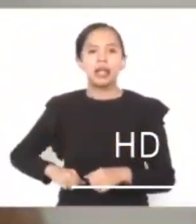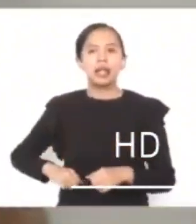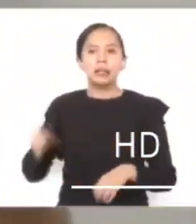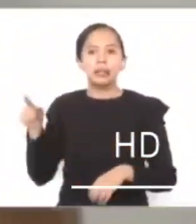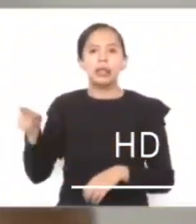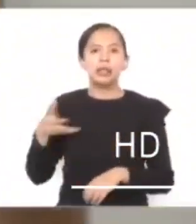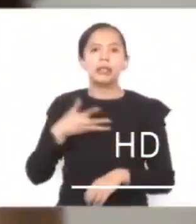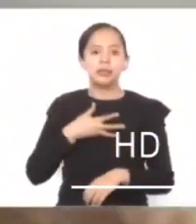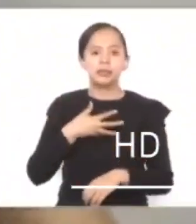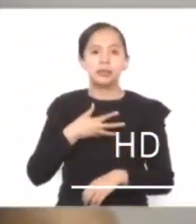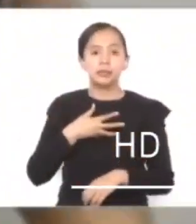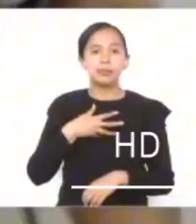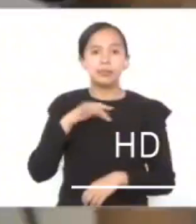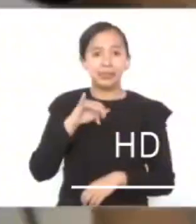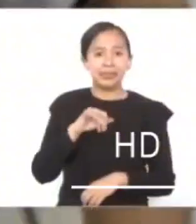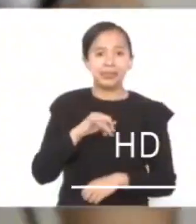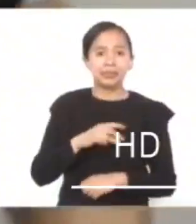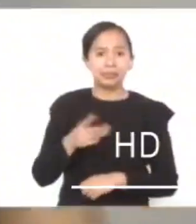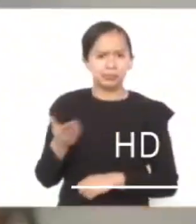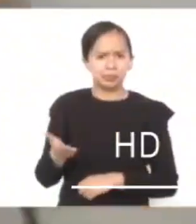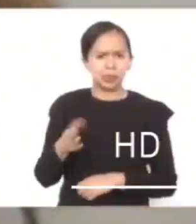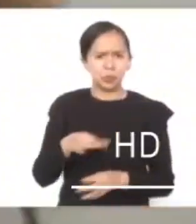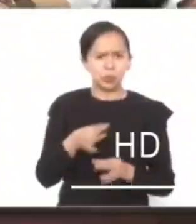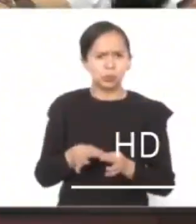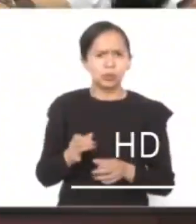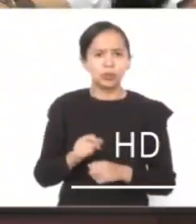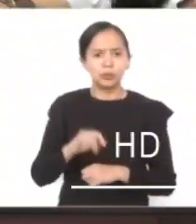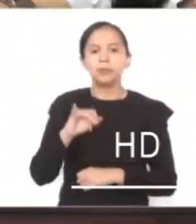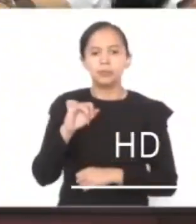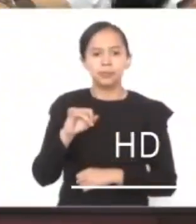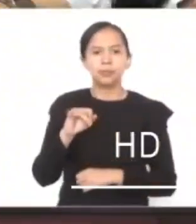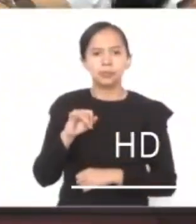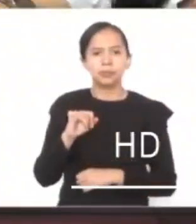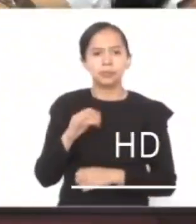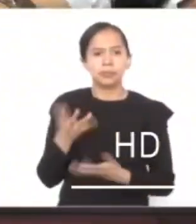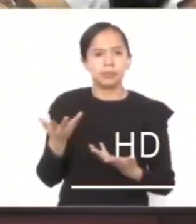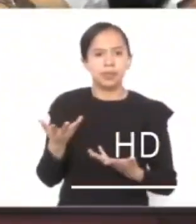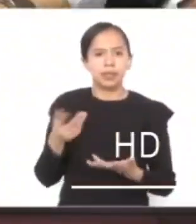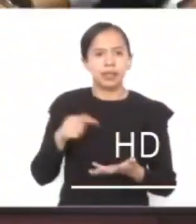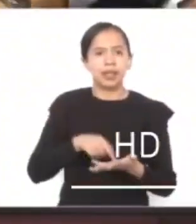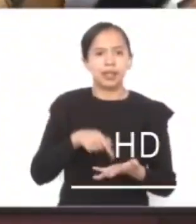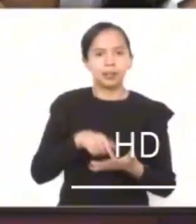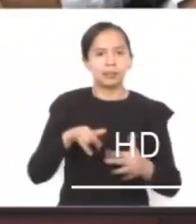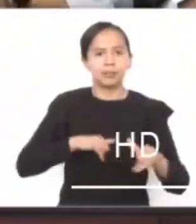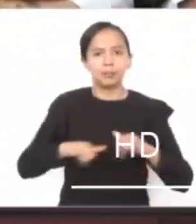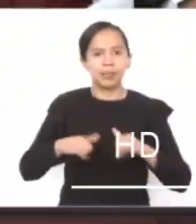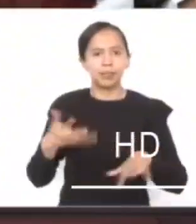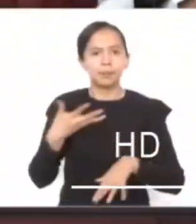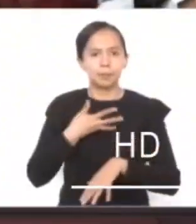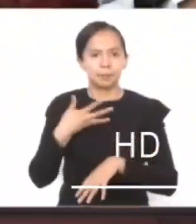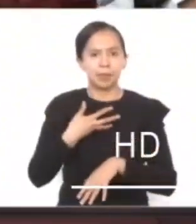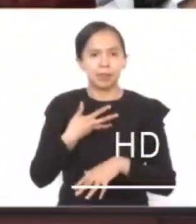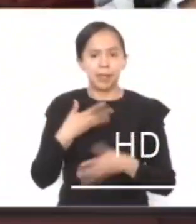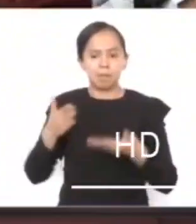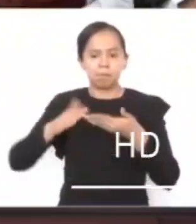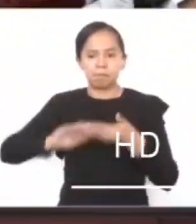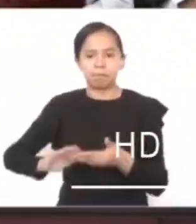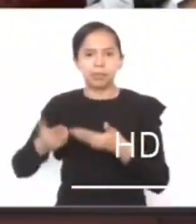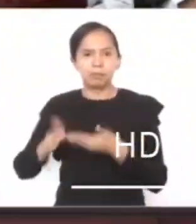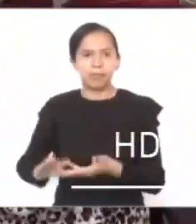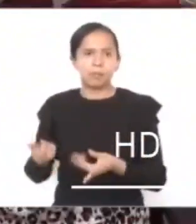mencionar. ¿Lo puede confirmar? Están ahí, están en los planos, digo, donde fueron los colapsos en esa ocasión.